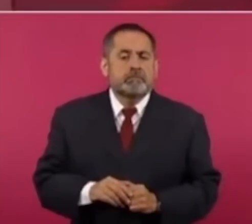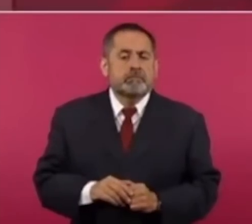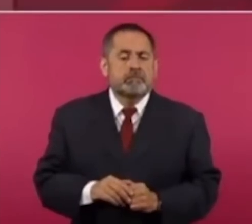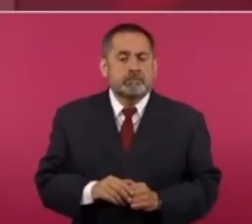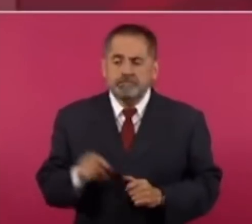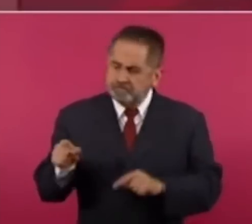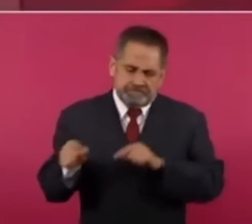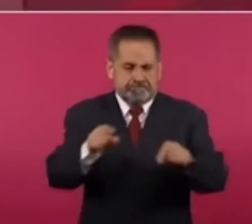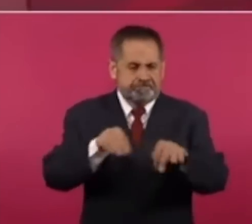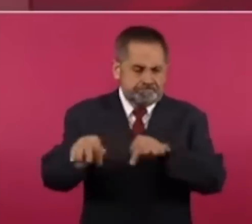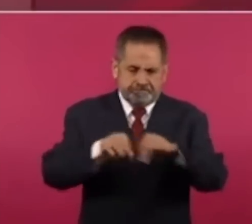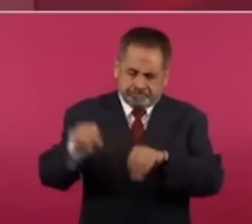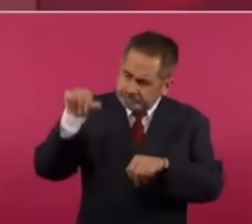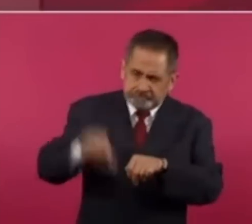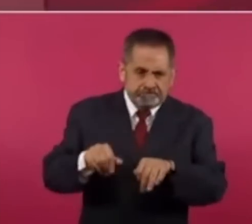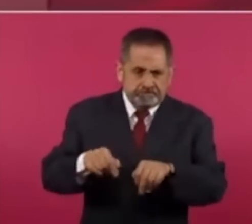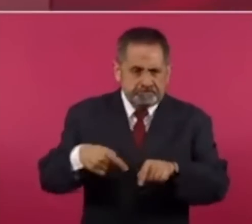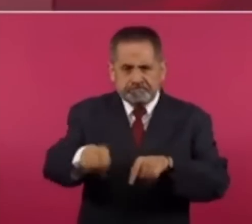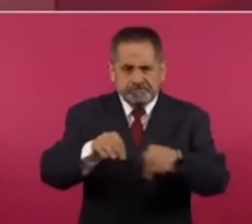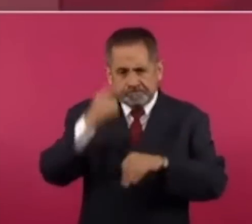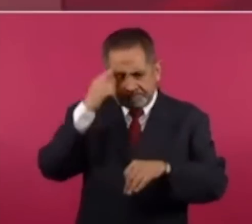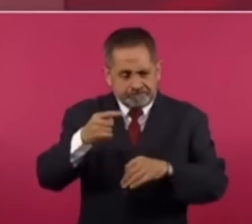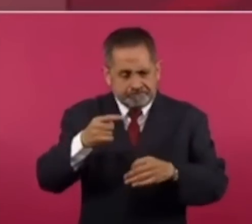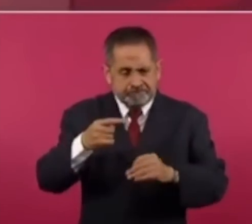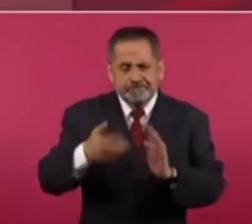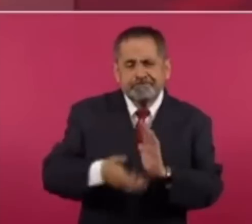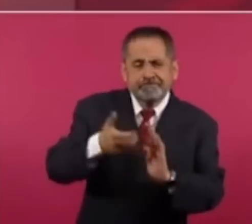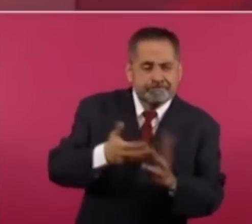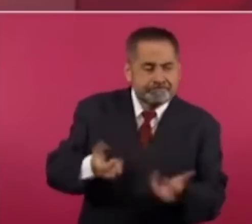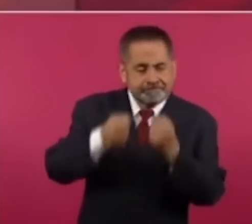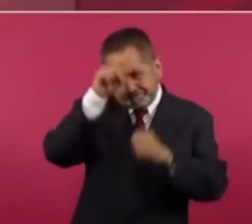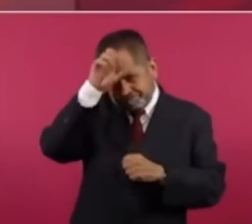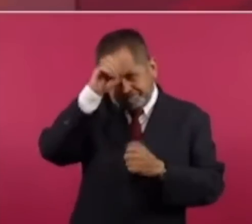a trabajar para el rescate de los mineros.